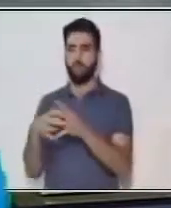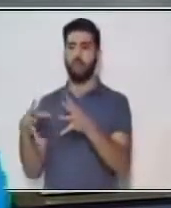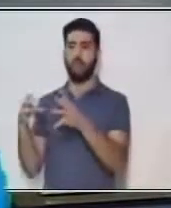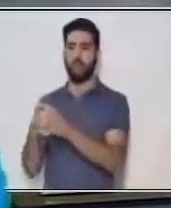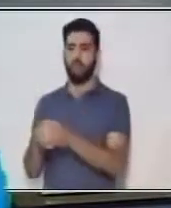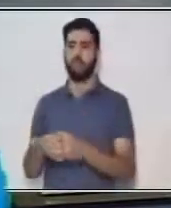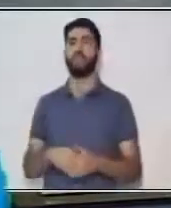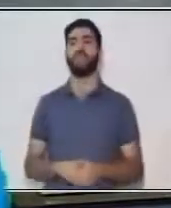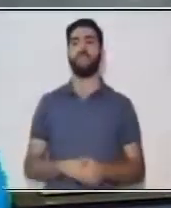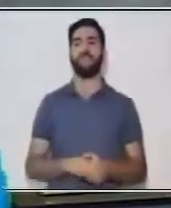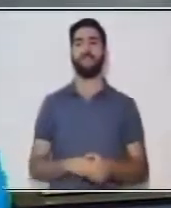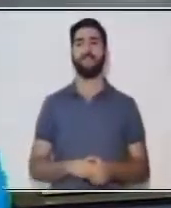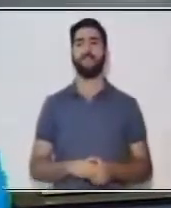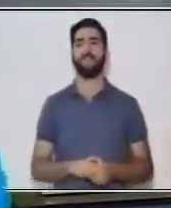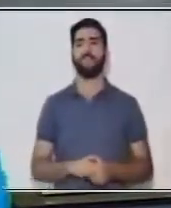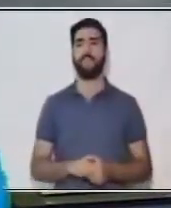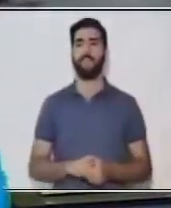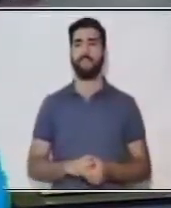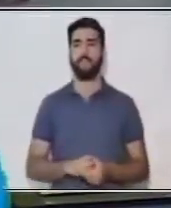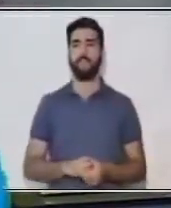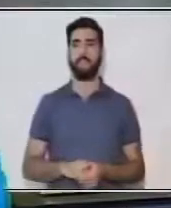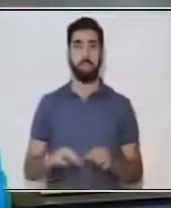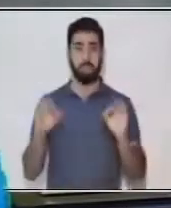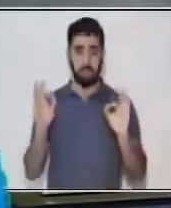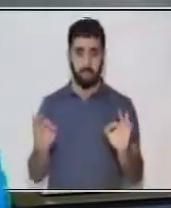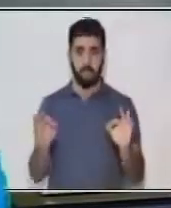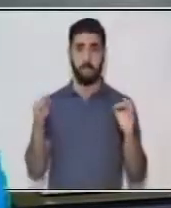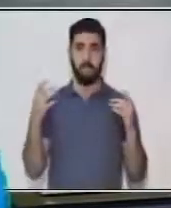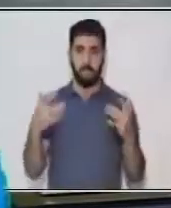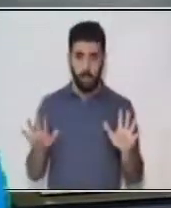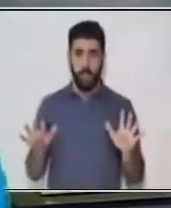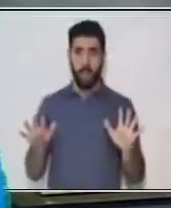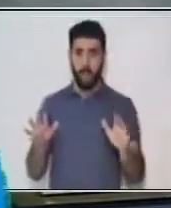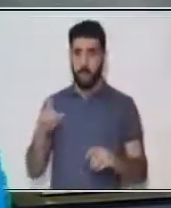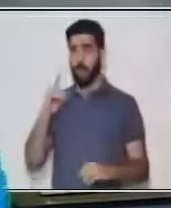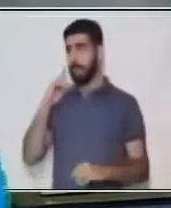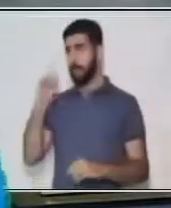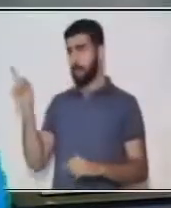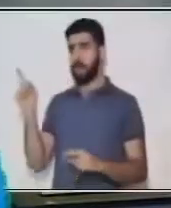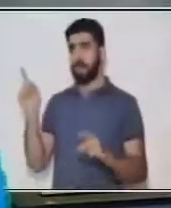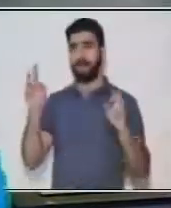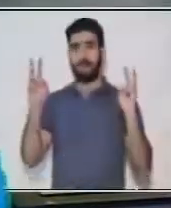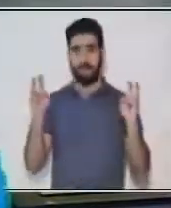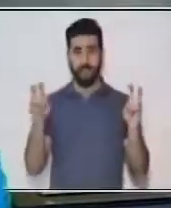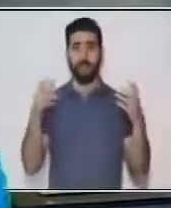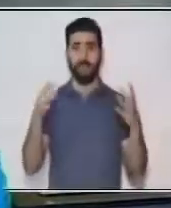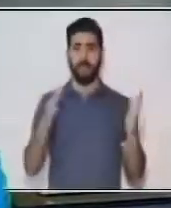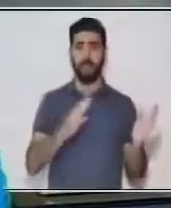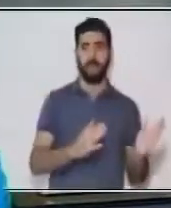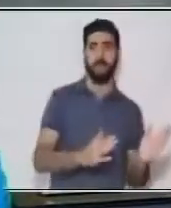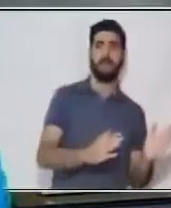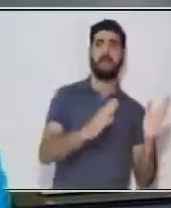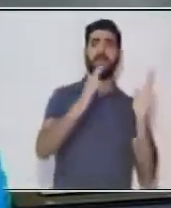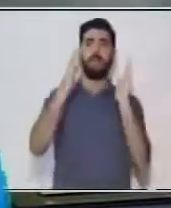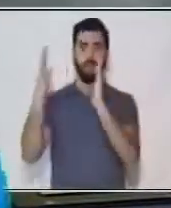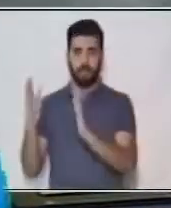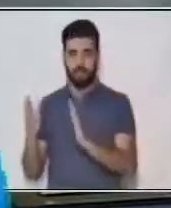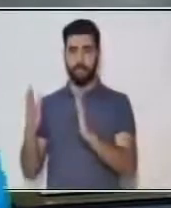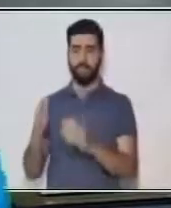dirigido. Muy bien, aclarado el tema de los textos informativos, daremos paso